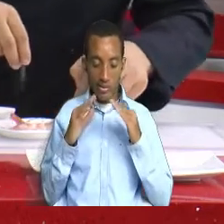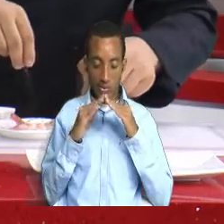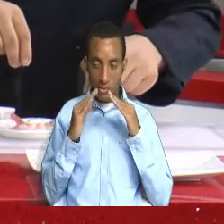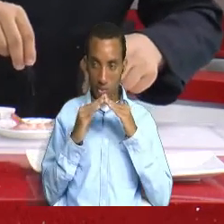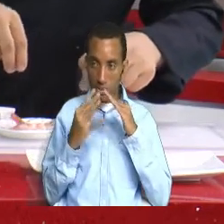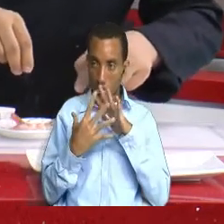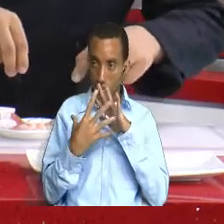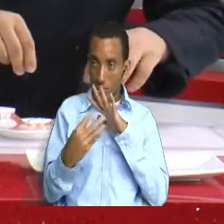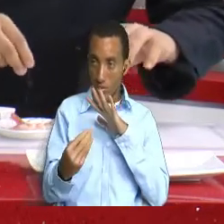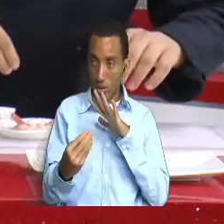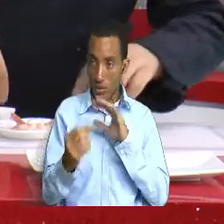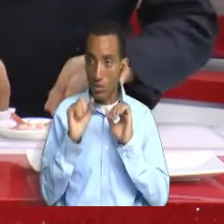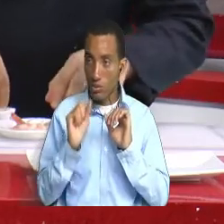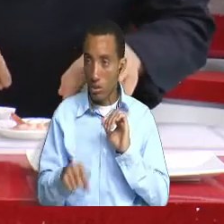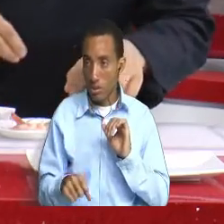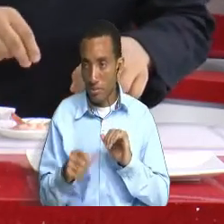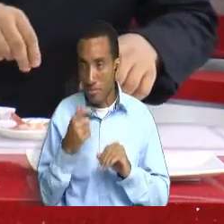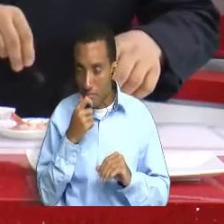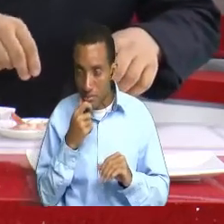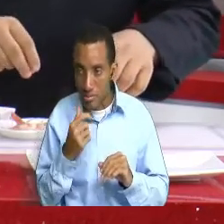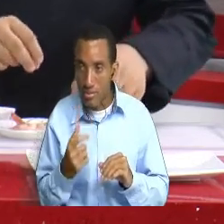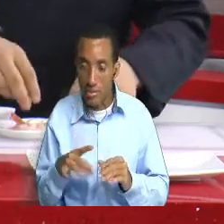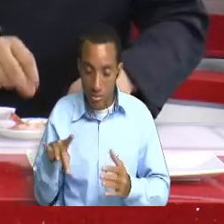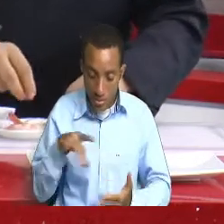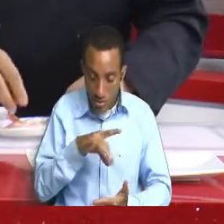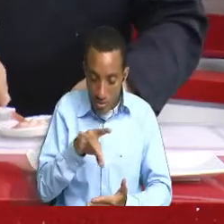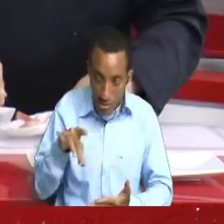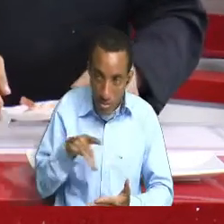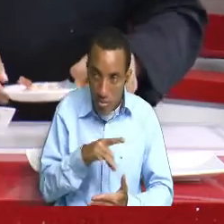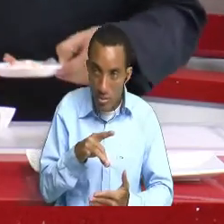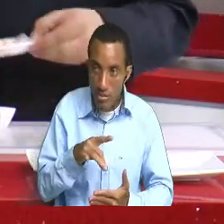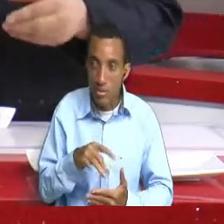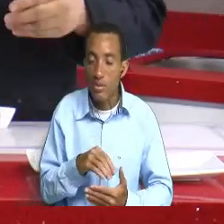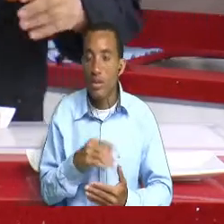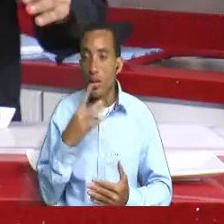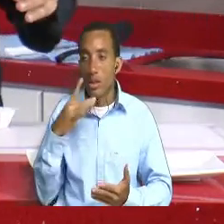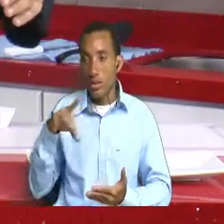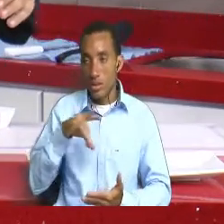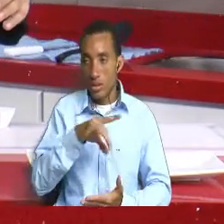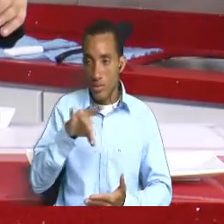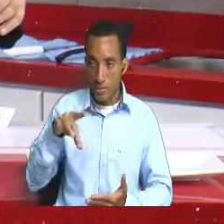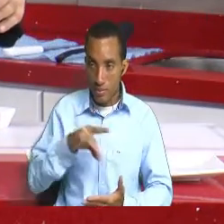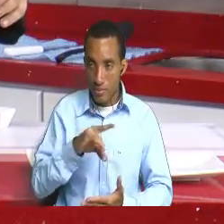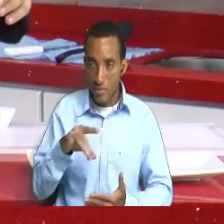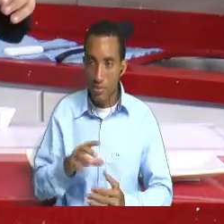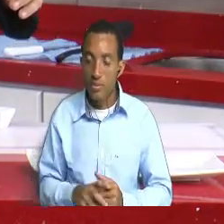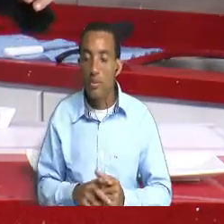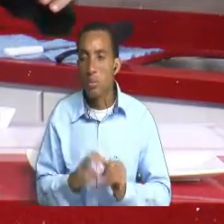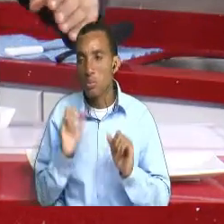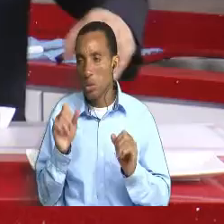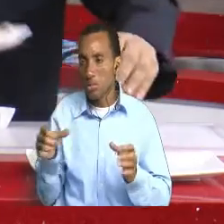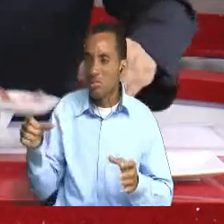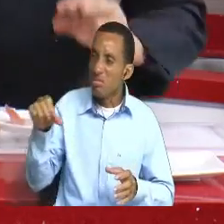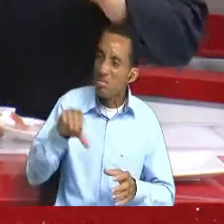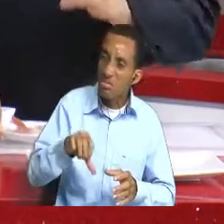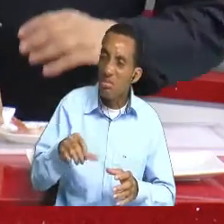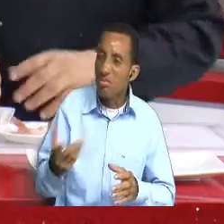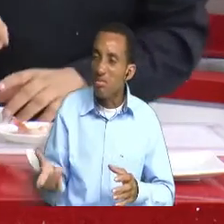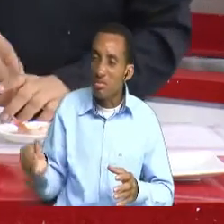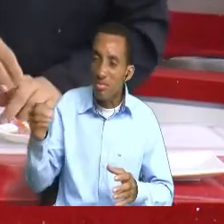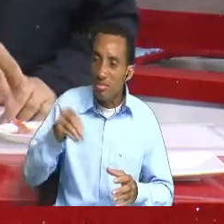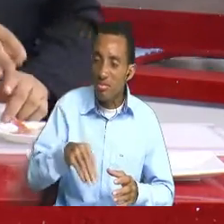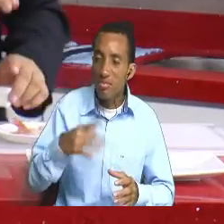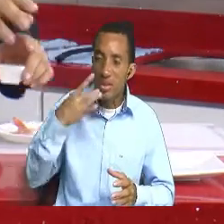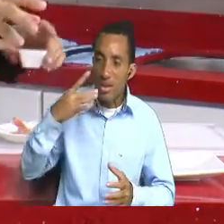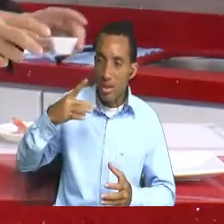nos pueden seguir ok vamos a agregarle un toque de sal podrían agregarle limón